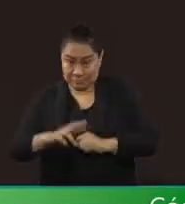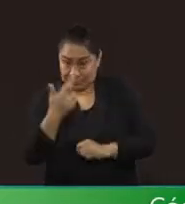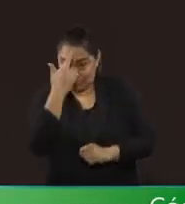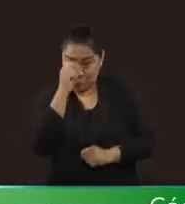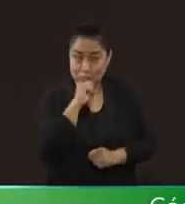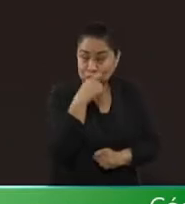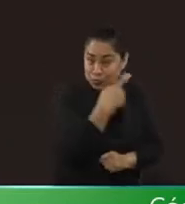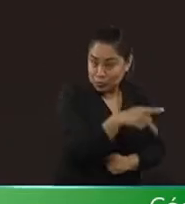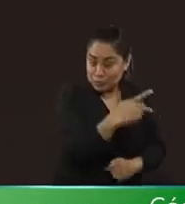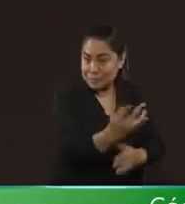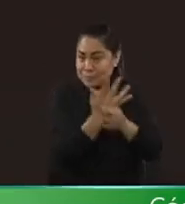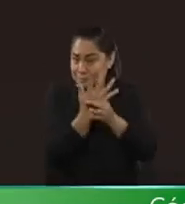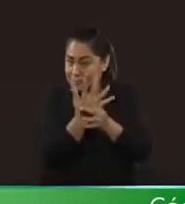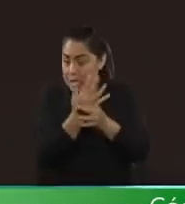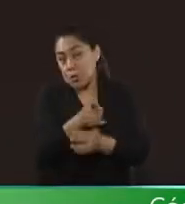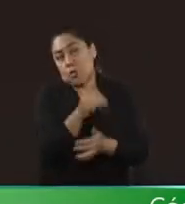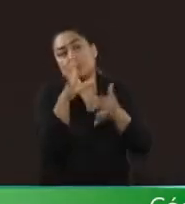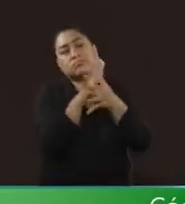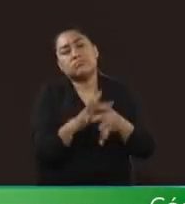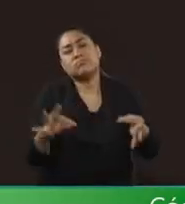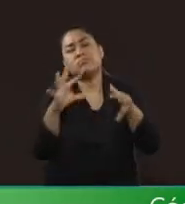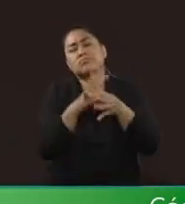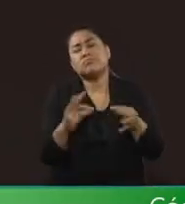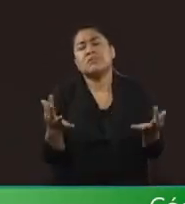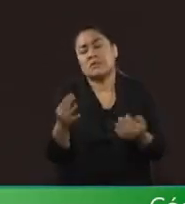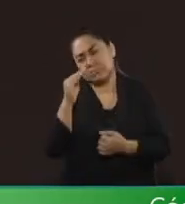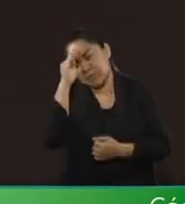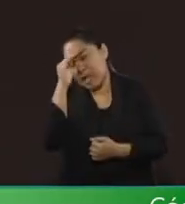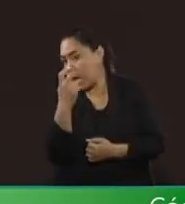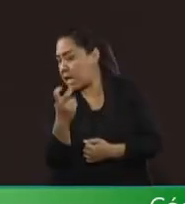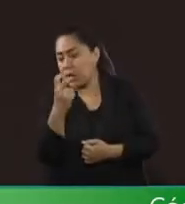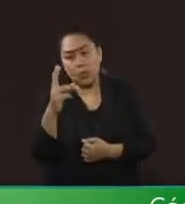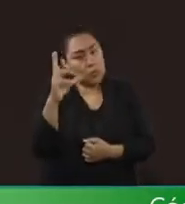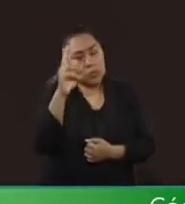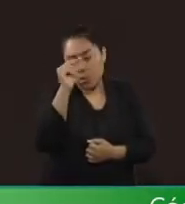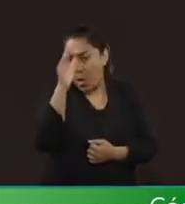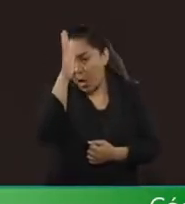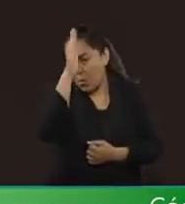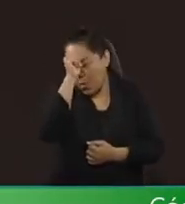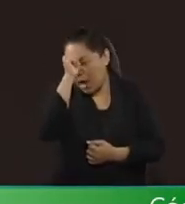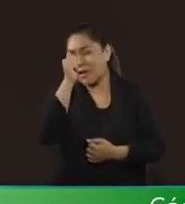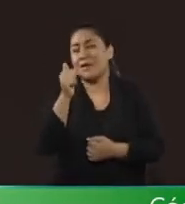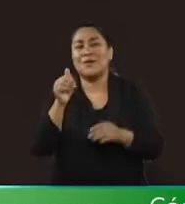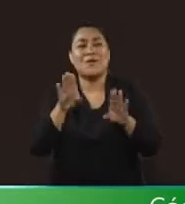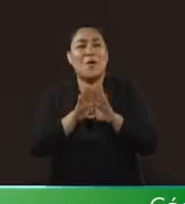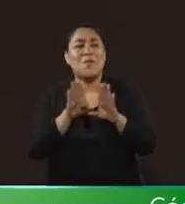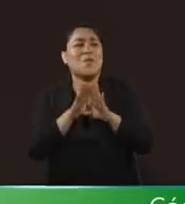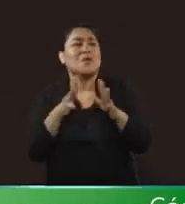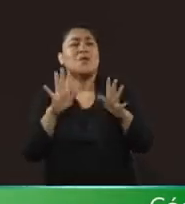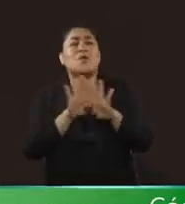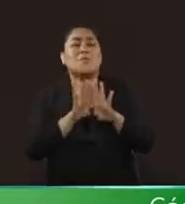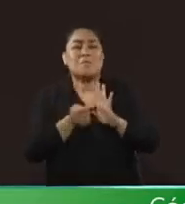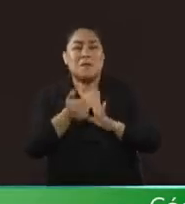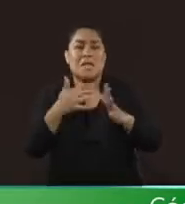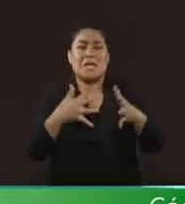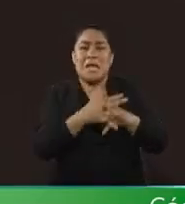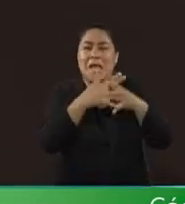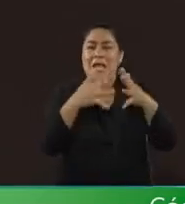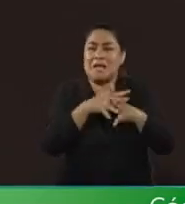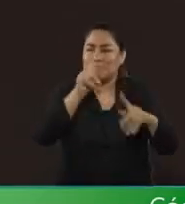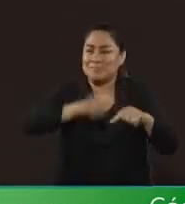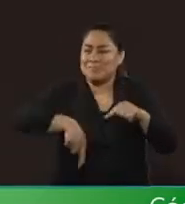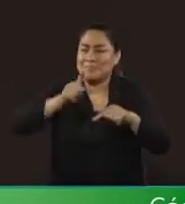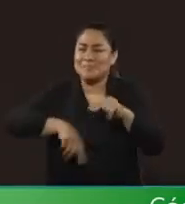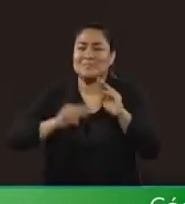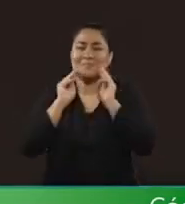fundacionales, su narrativa fundamental fue la de estar en contra de la guerra contra el narcotráfico iniciada en